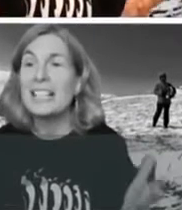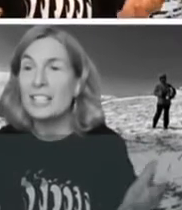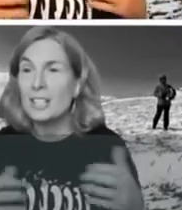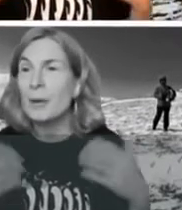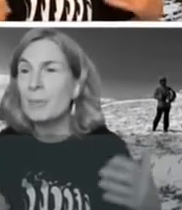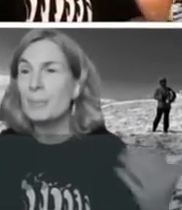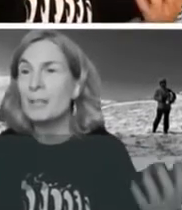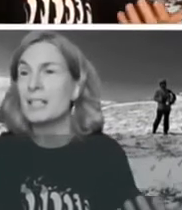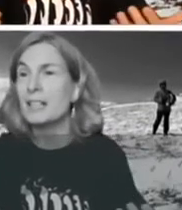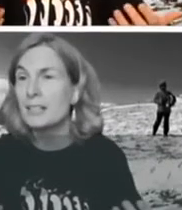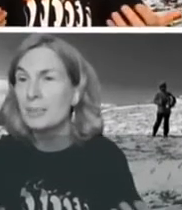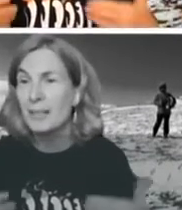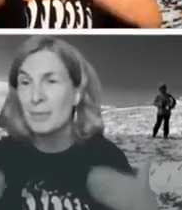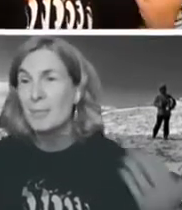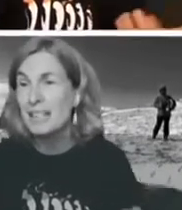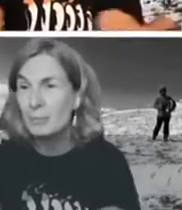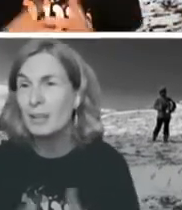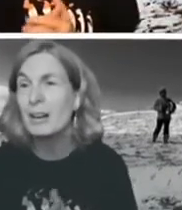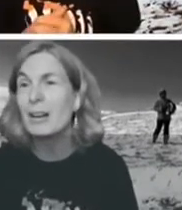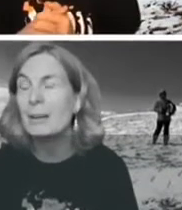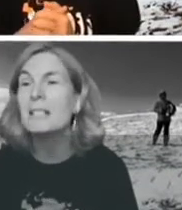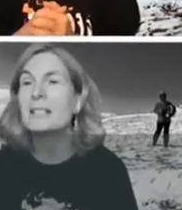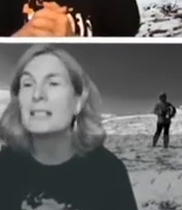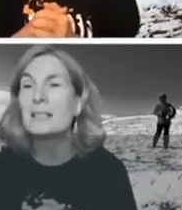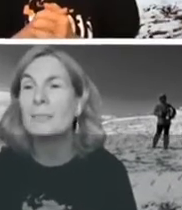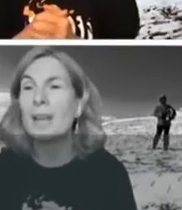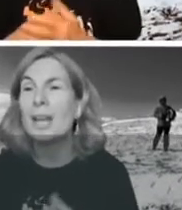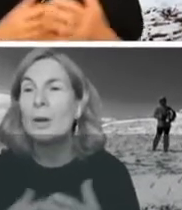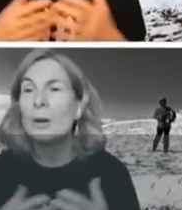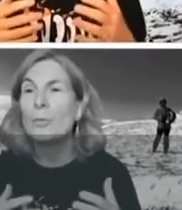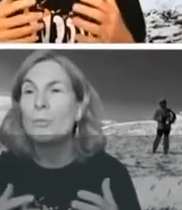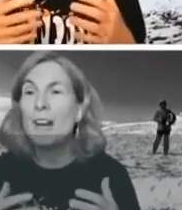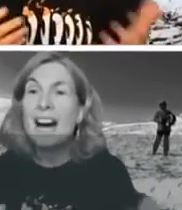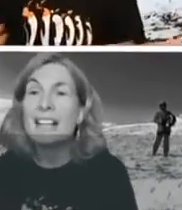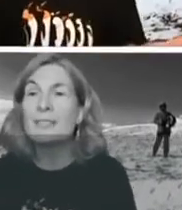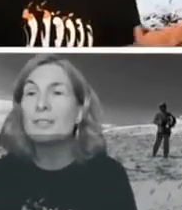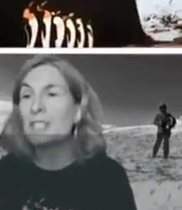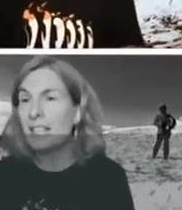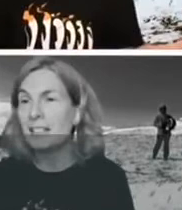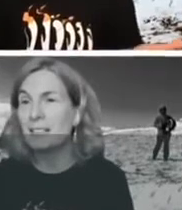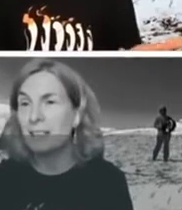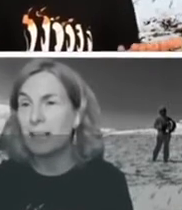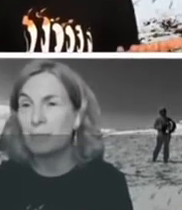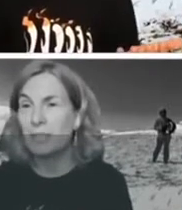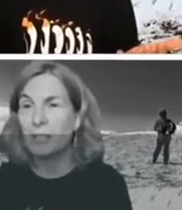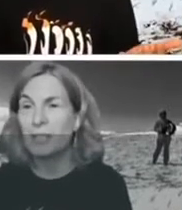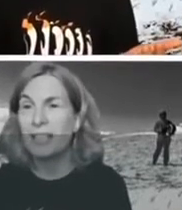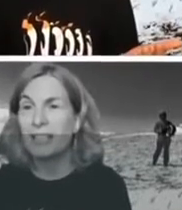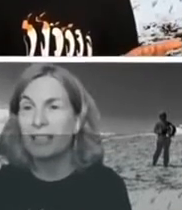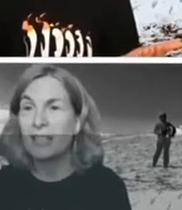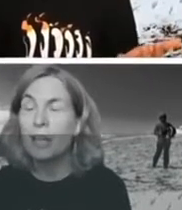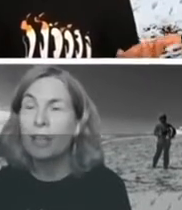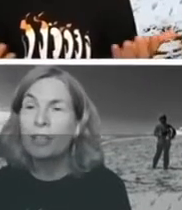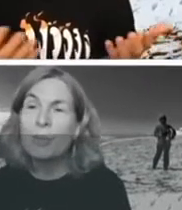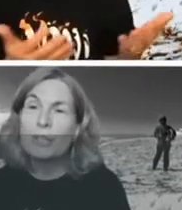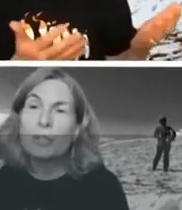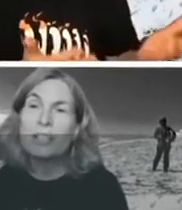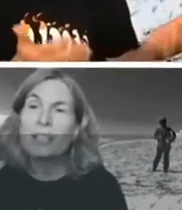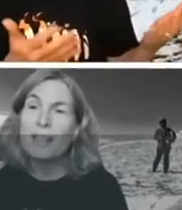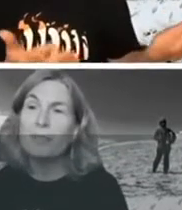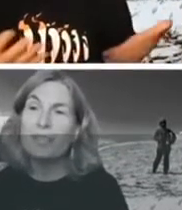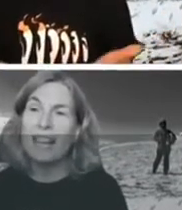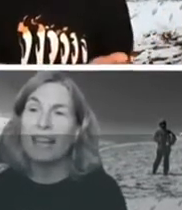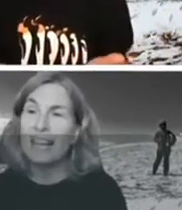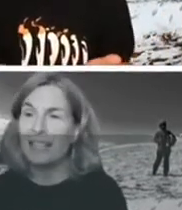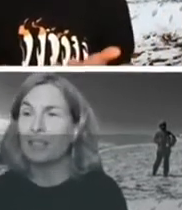cuenta de que estos cambios climáticos, como el desplazamiento de los vientos, estaban sucediendo. Sabíamos que iba a